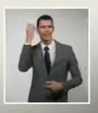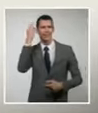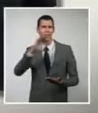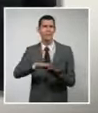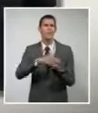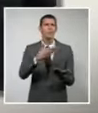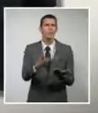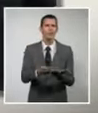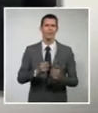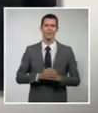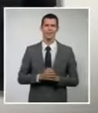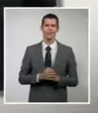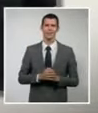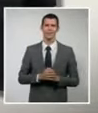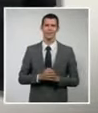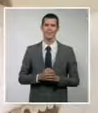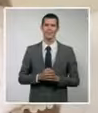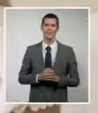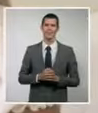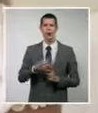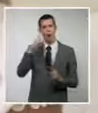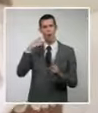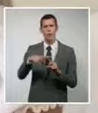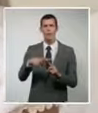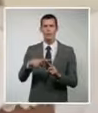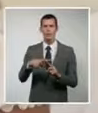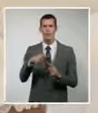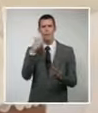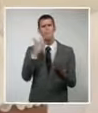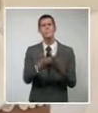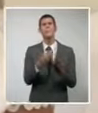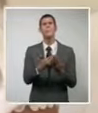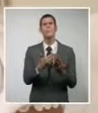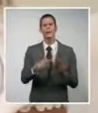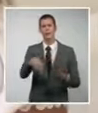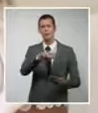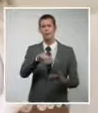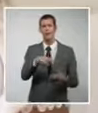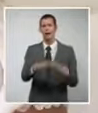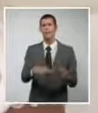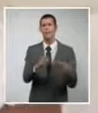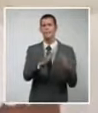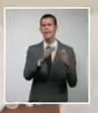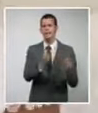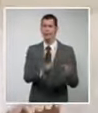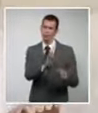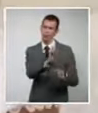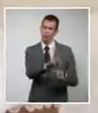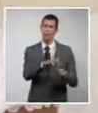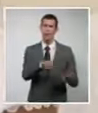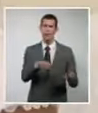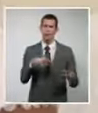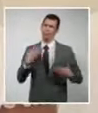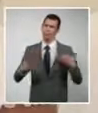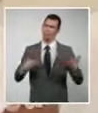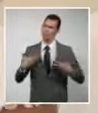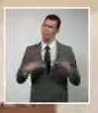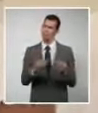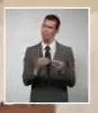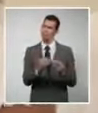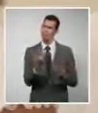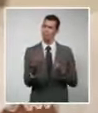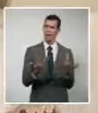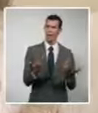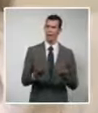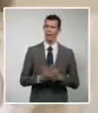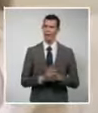Estos retos, yo lo que busco es que ellos estén un poco que en este aislamiento, pero de una forma divertida y en comunicación